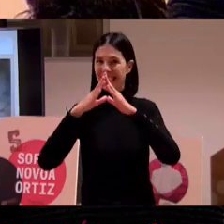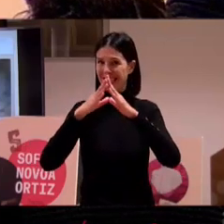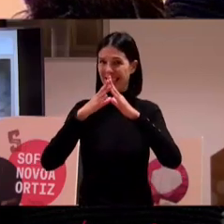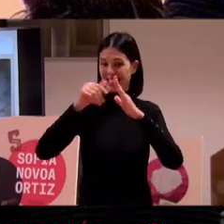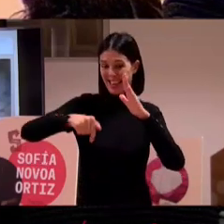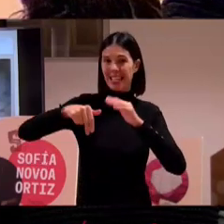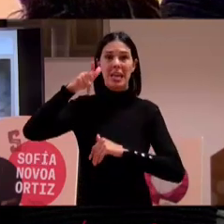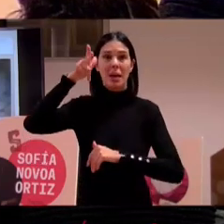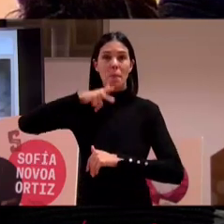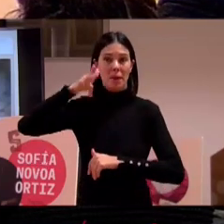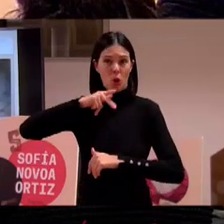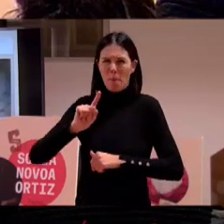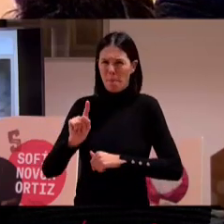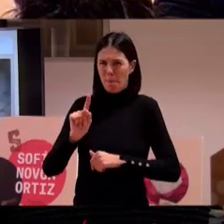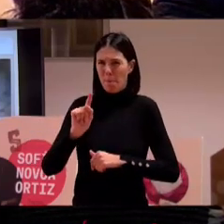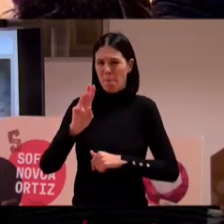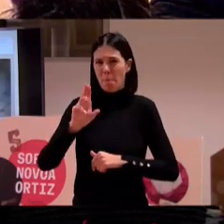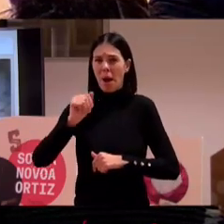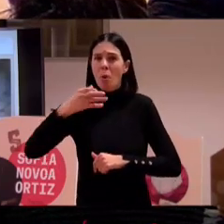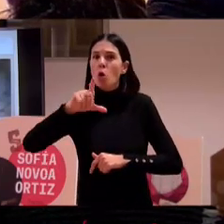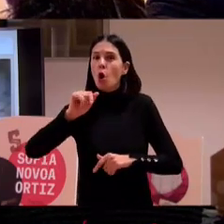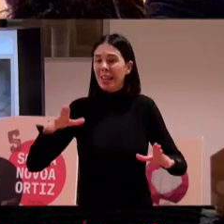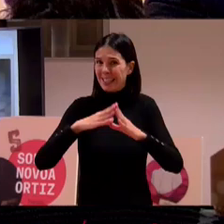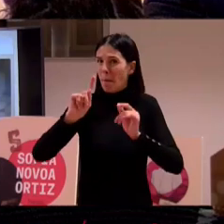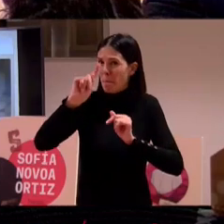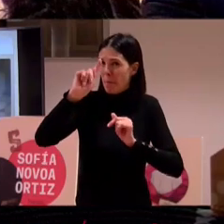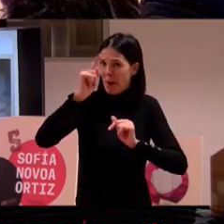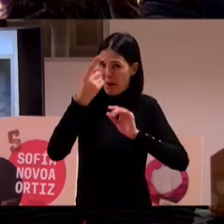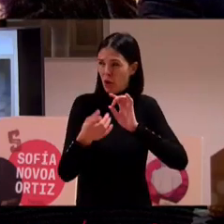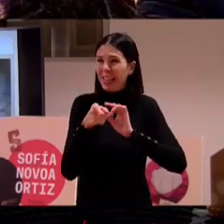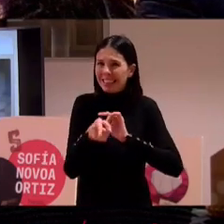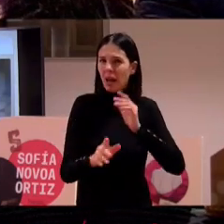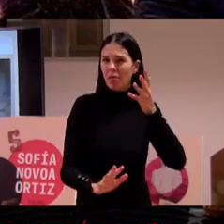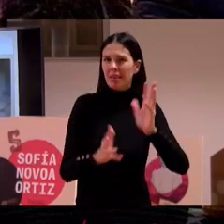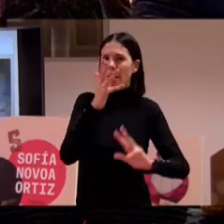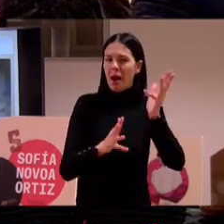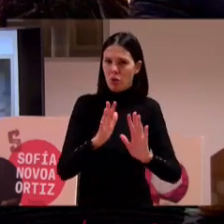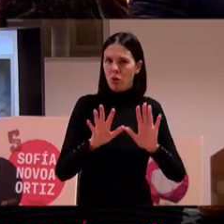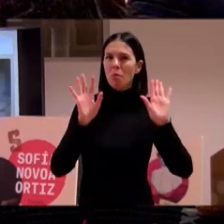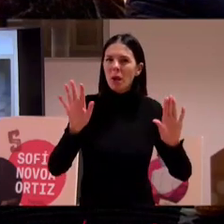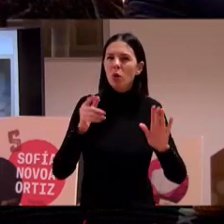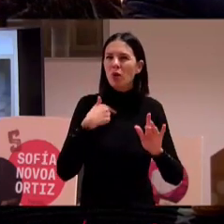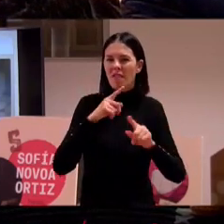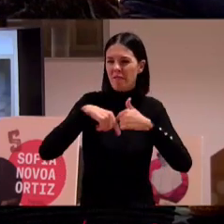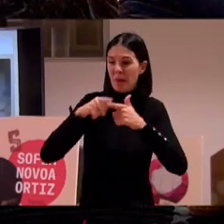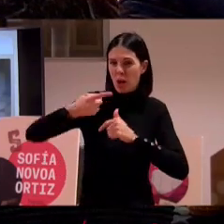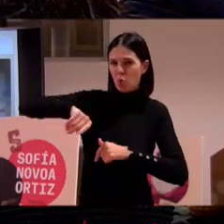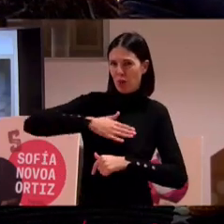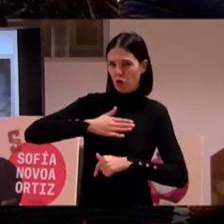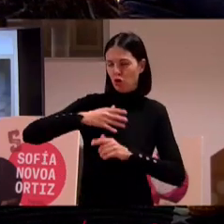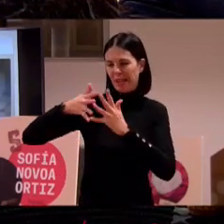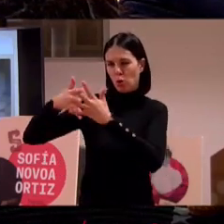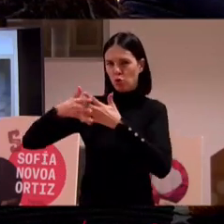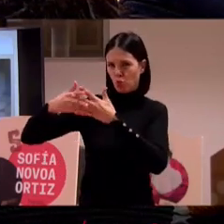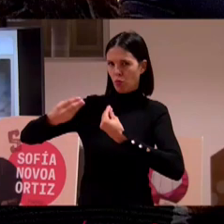en Vigo, se salvó. Esa la quemaron. Pero se la habían mandado a unos parientes nuestros en Estados